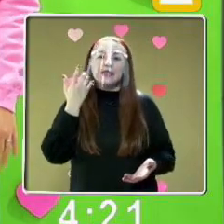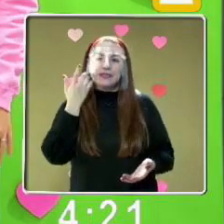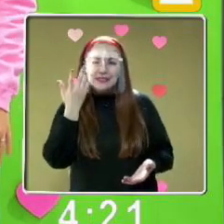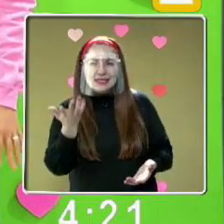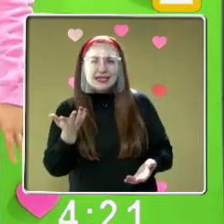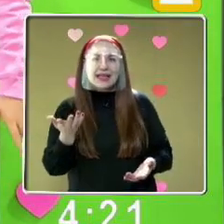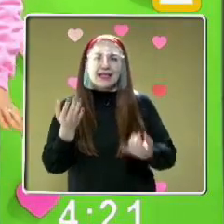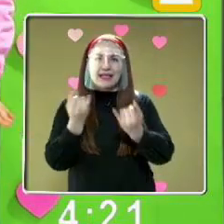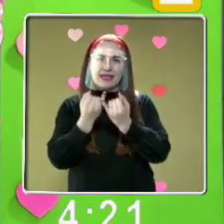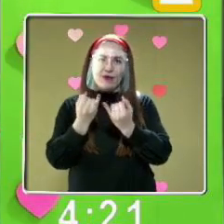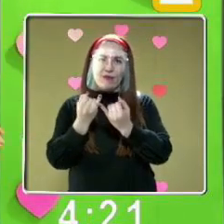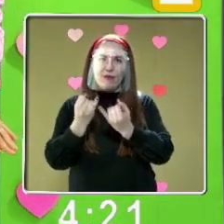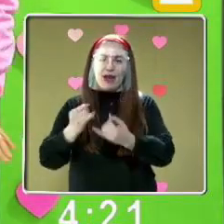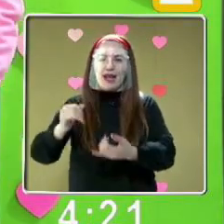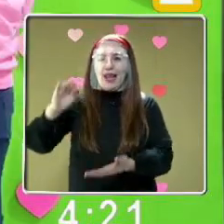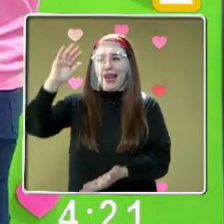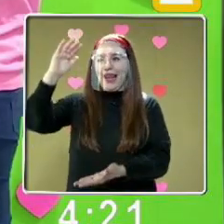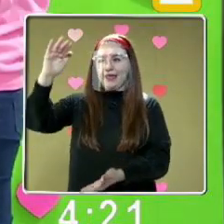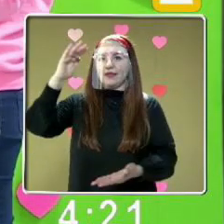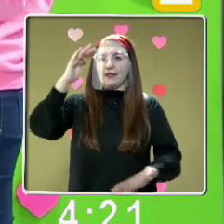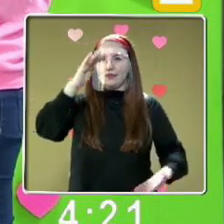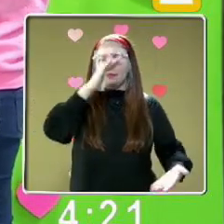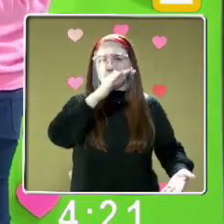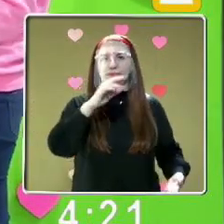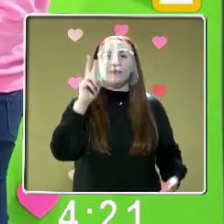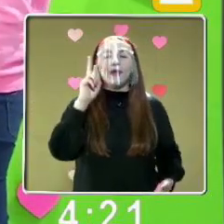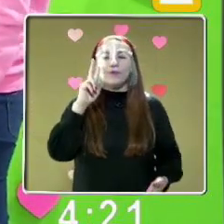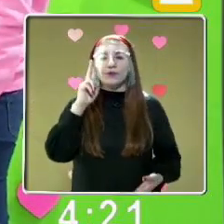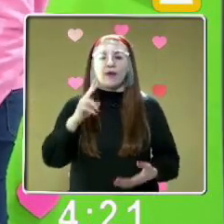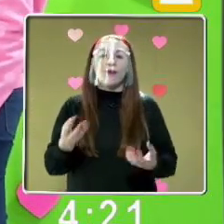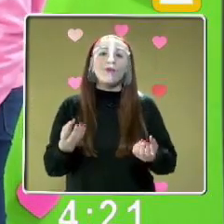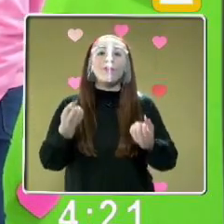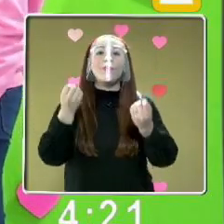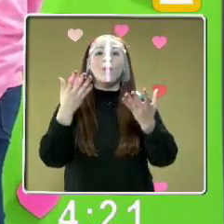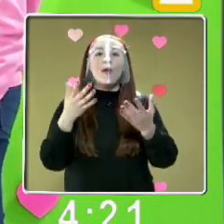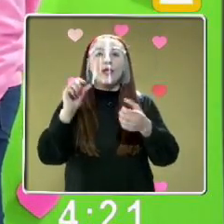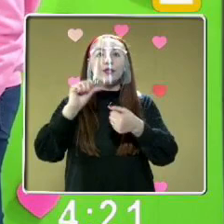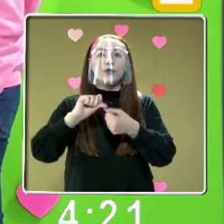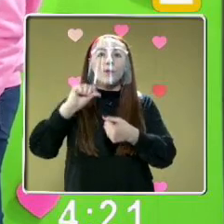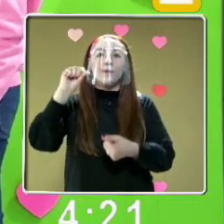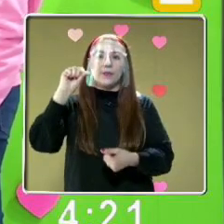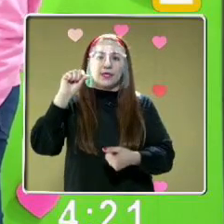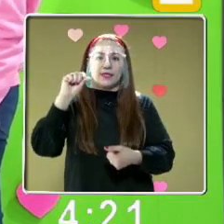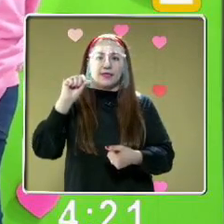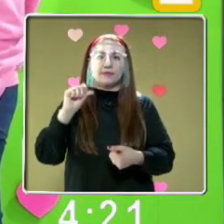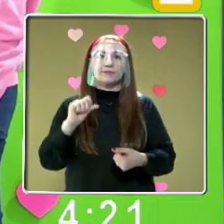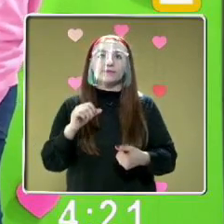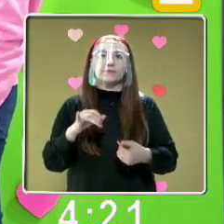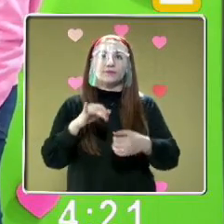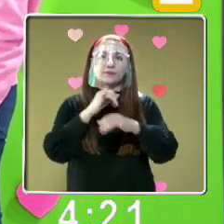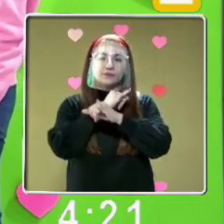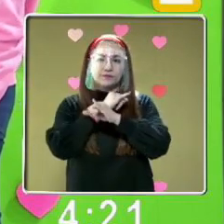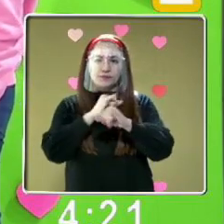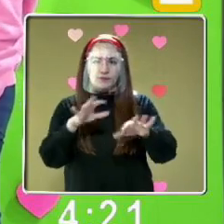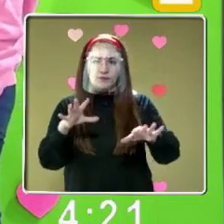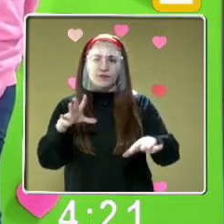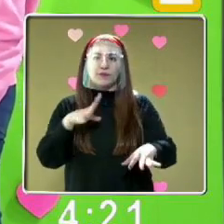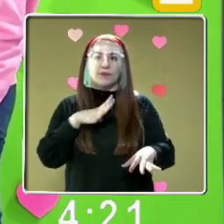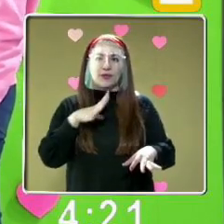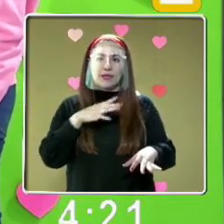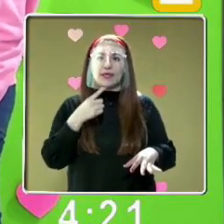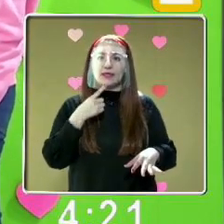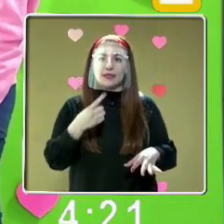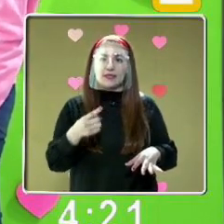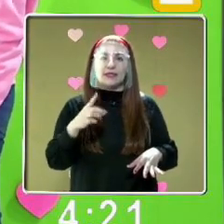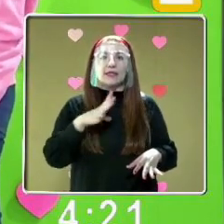queriendo hacer eso. Claro, ¿verdad? Pero bueno, vamos a checar cómo quedarían con las nuevas medidas. Entonces, la información que yo tengo es